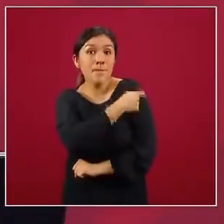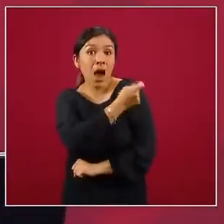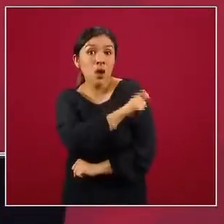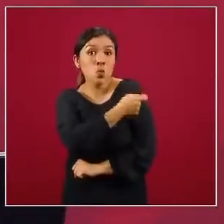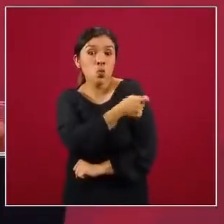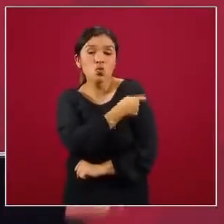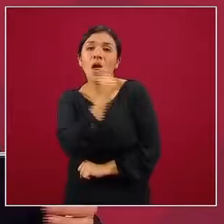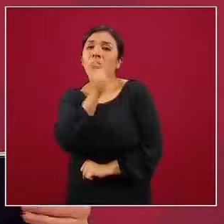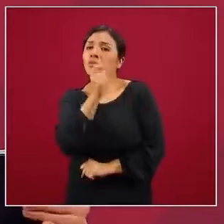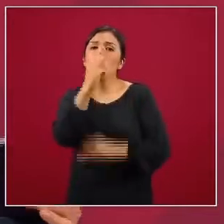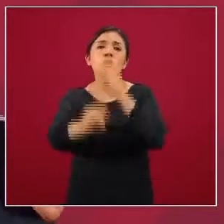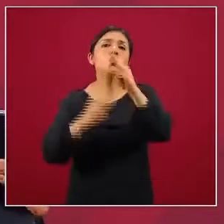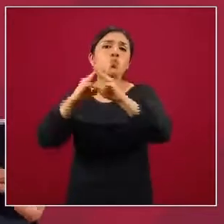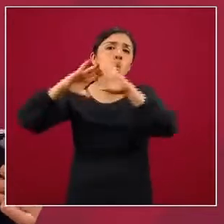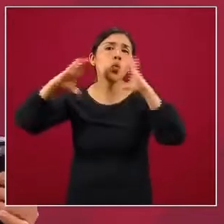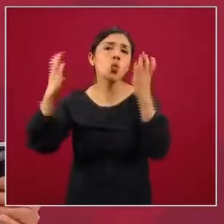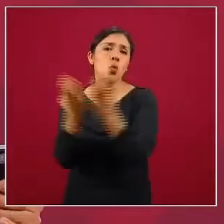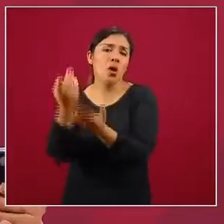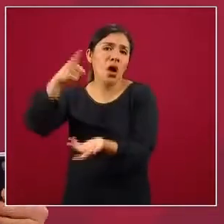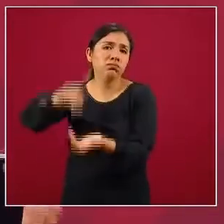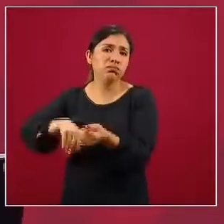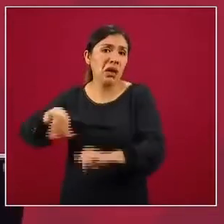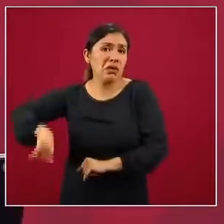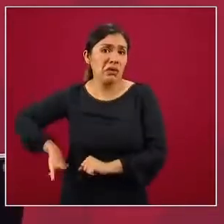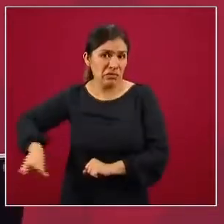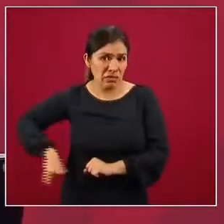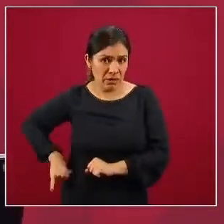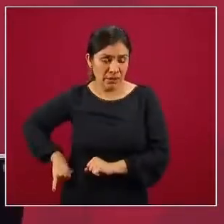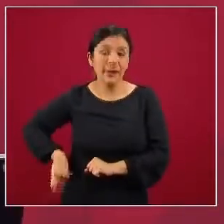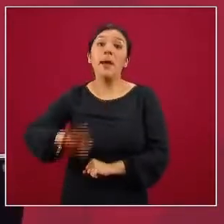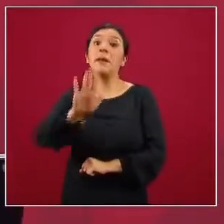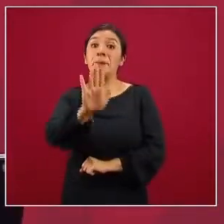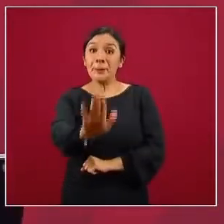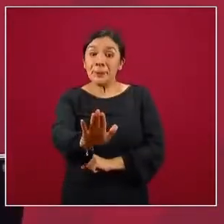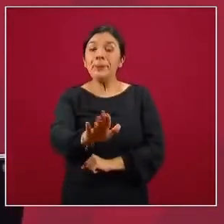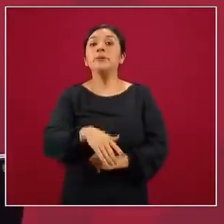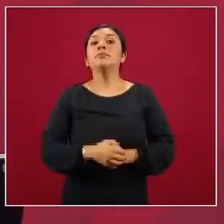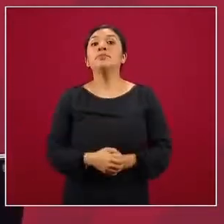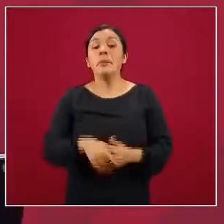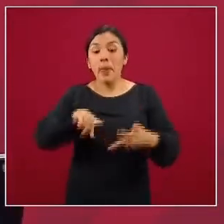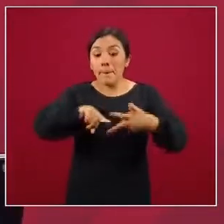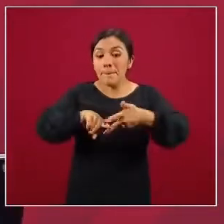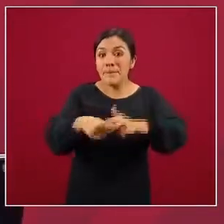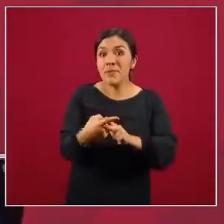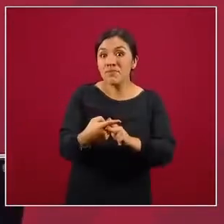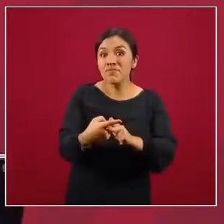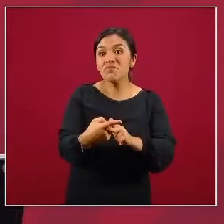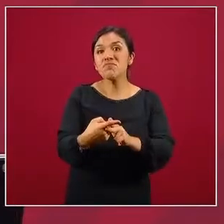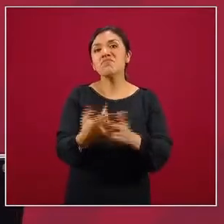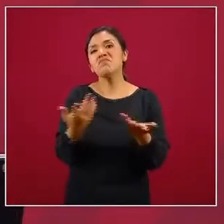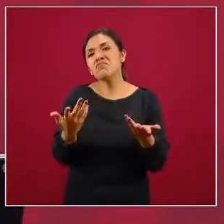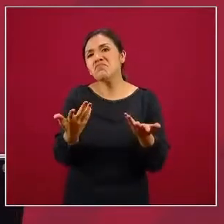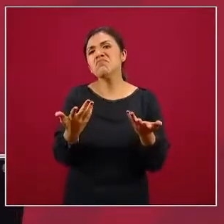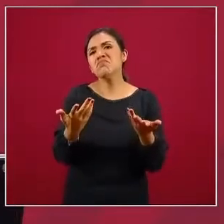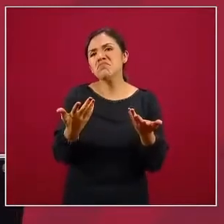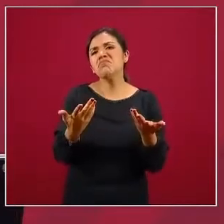se ha abordado a nivel global. Por cierto, a partir de, entre